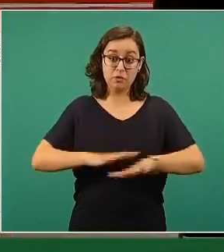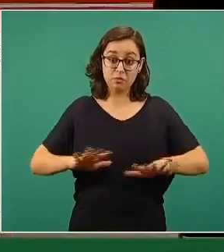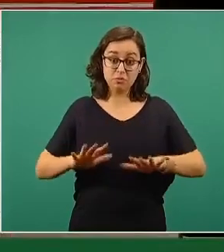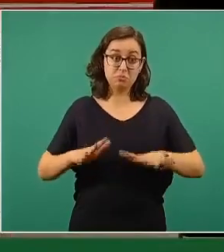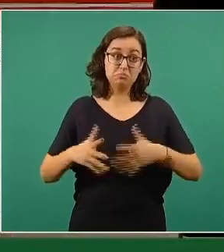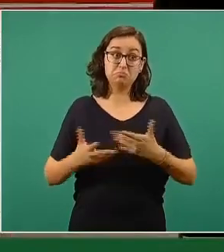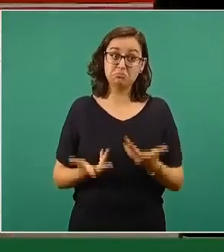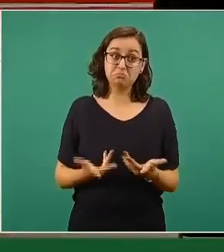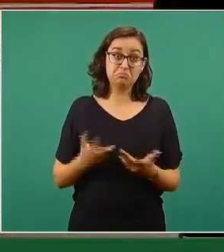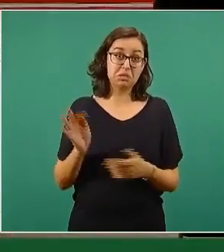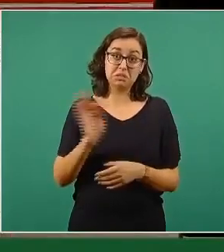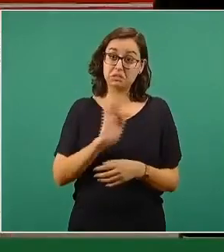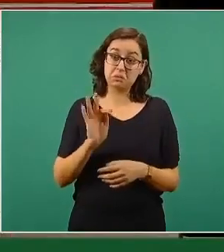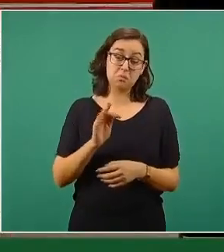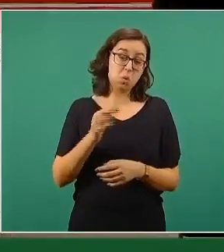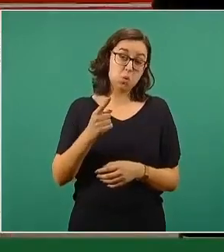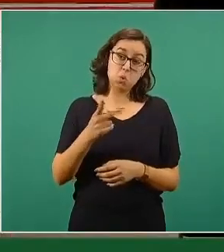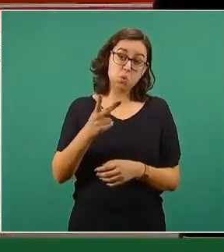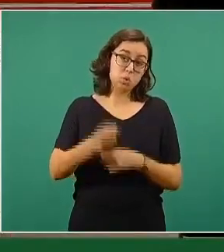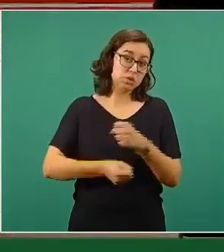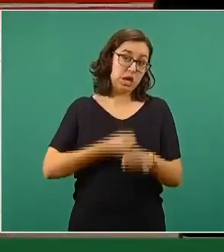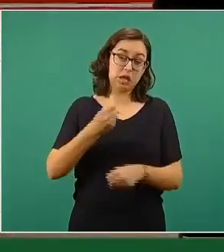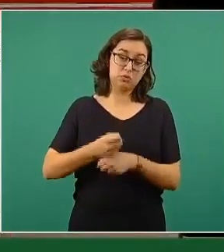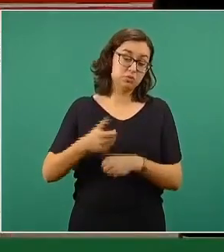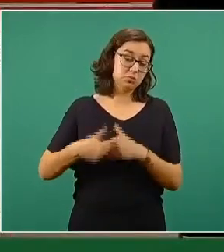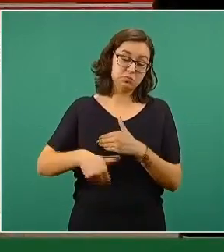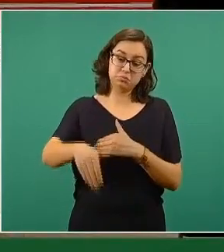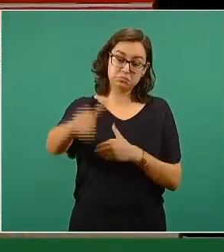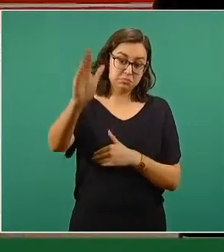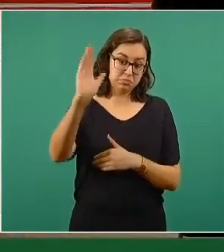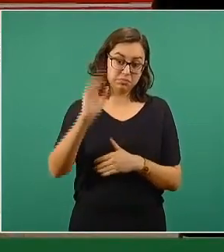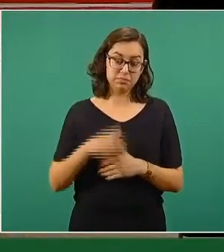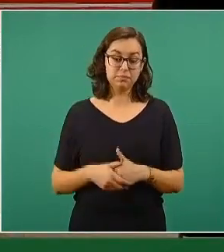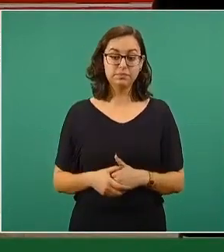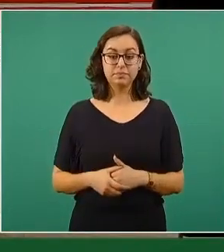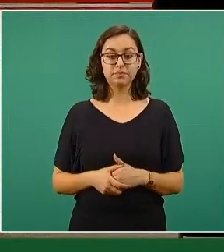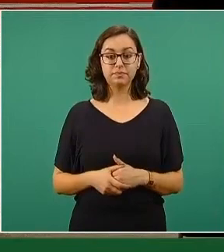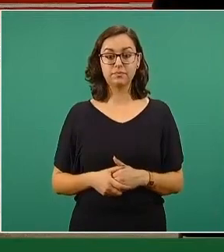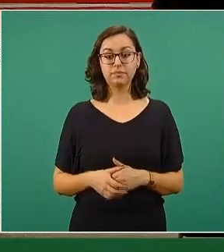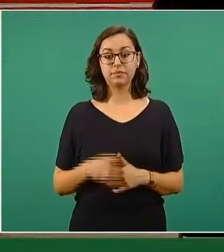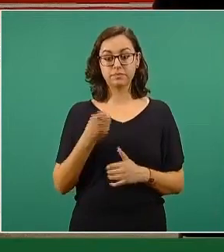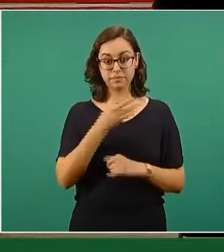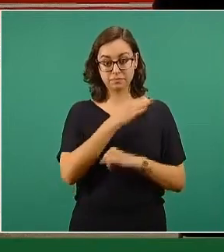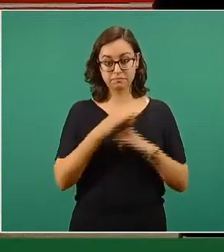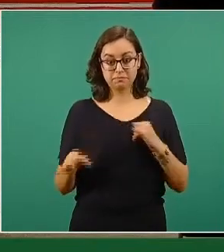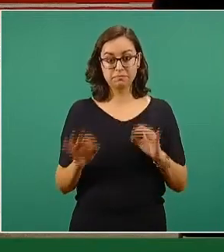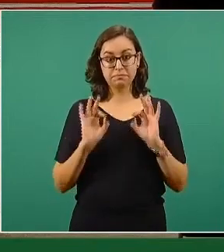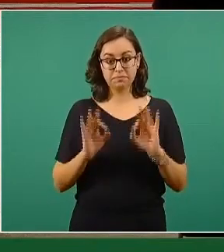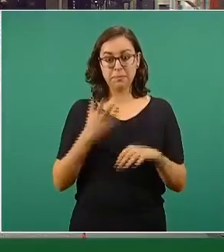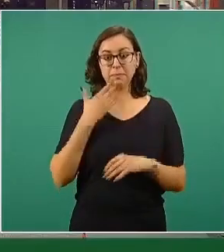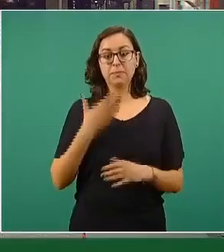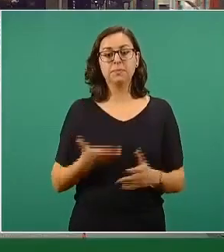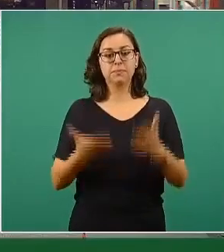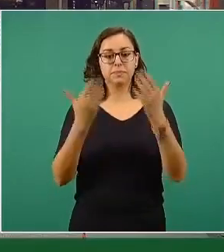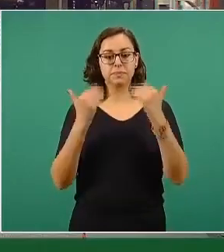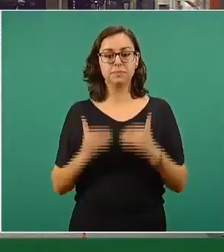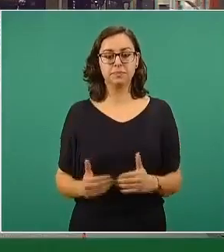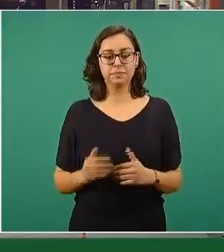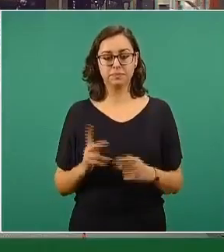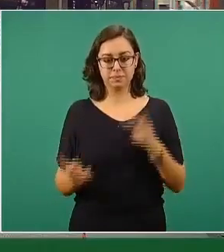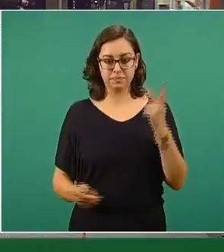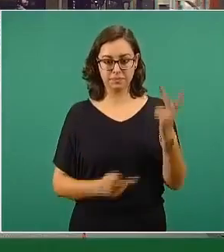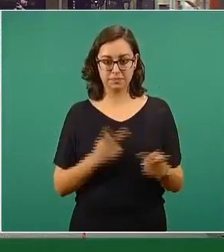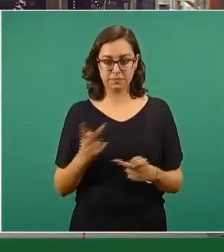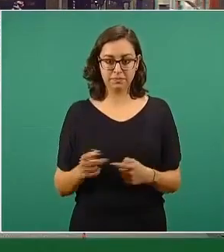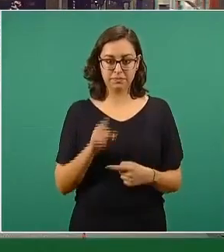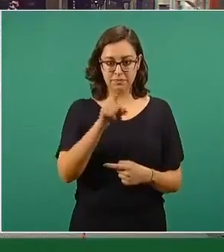en un par de años más. Gracias. Este era el último. Muy bien, vamos a abrir a un par de